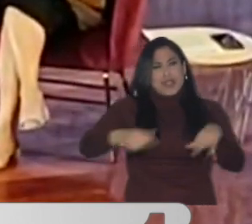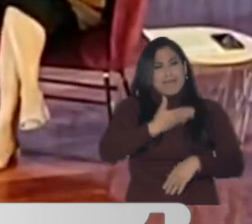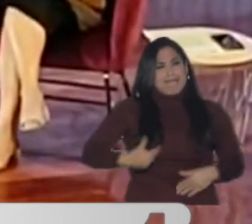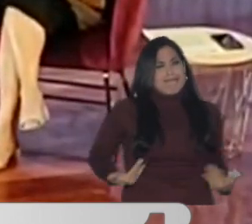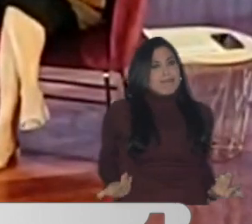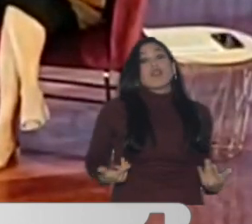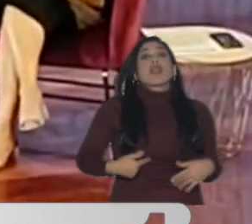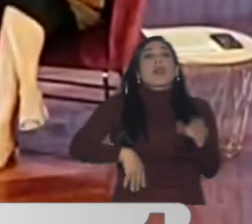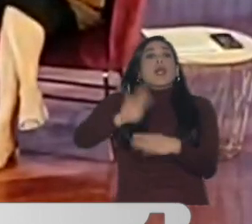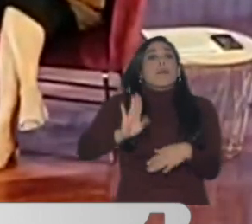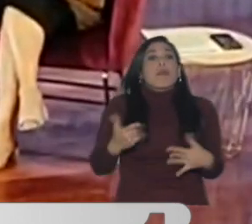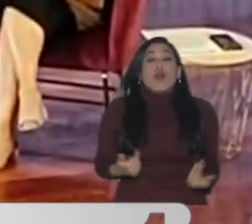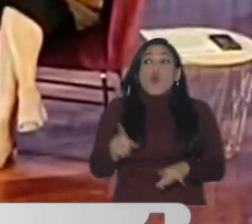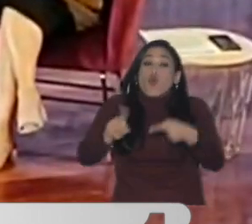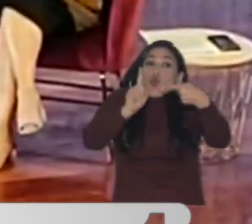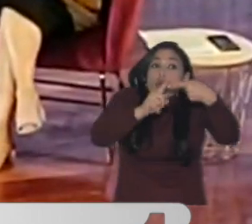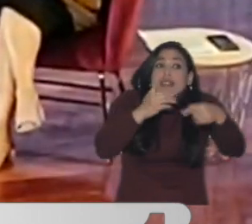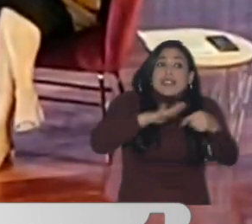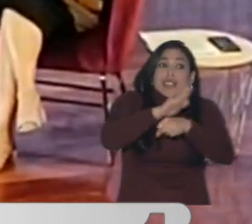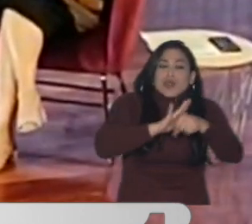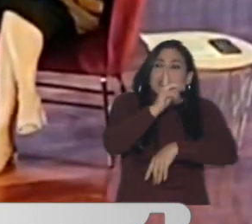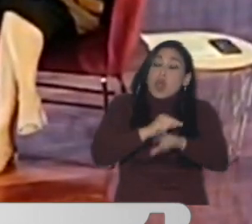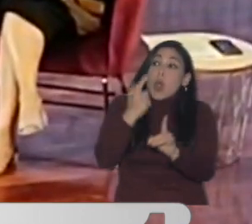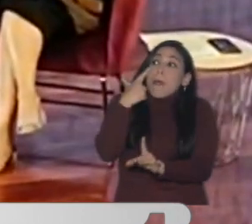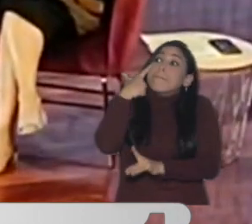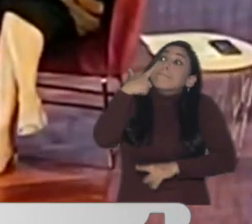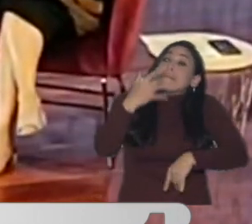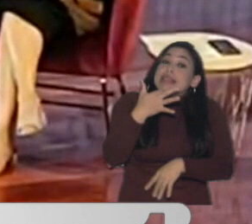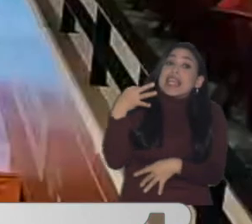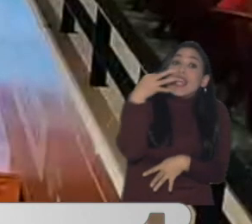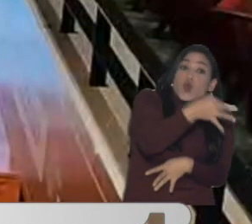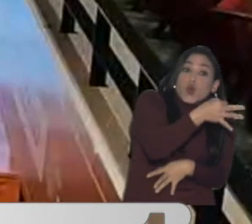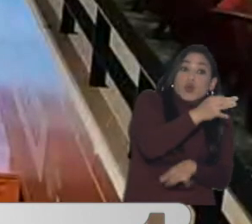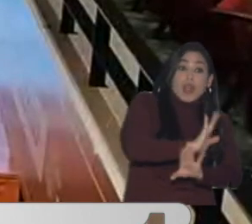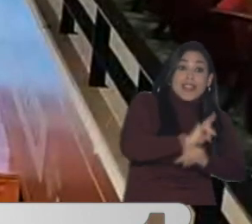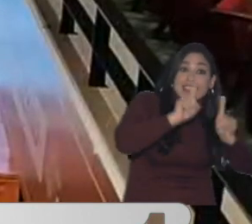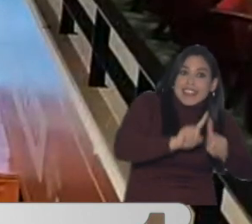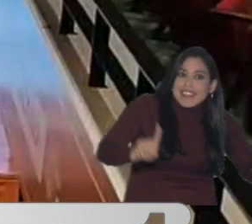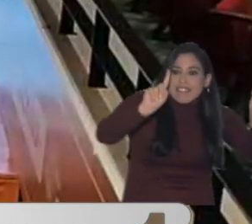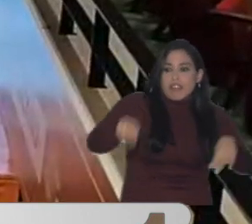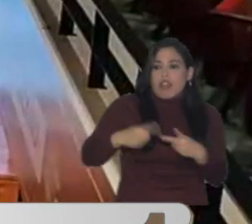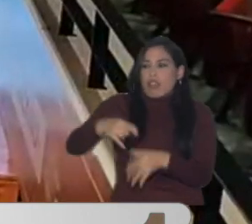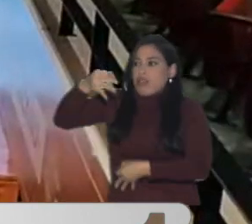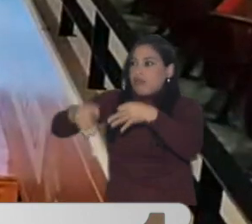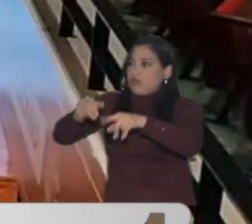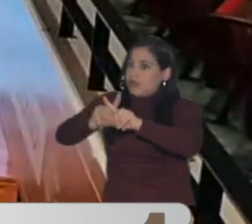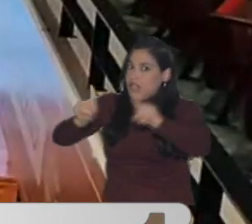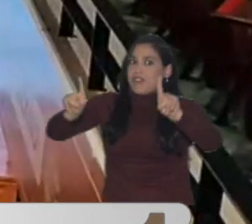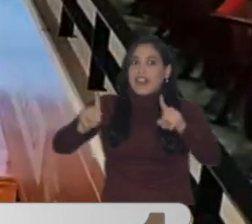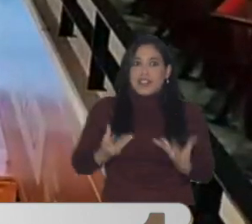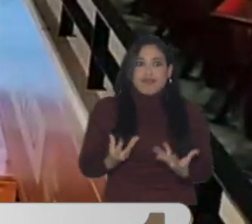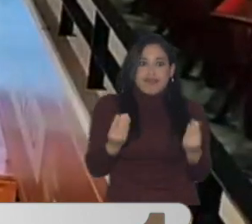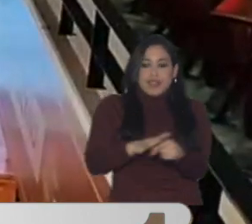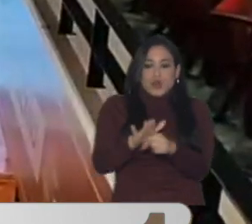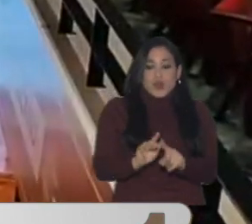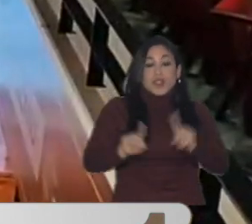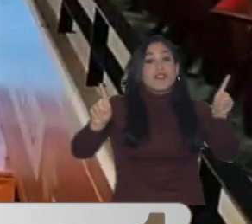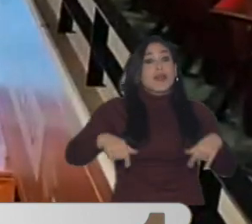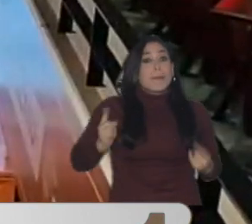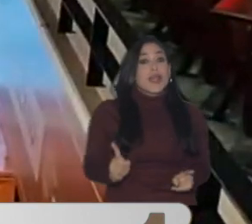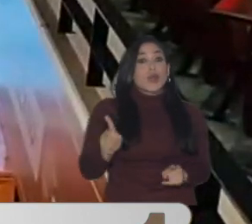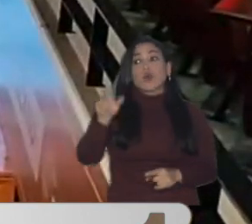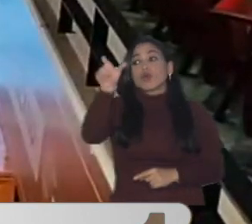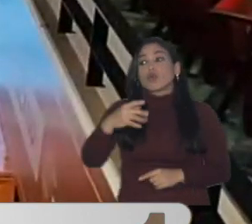República. Manifestó que una cosa es estar acusado o denunciado y otra cosa enjuiciado. Asimismo, el candidato